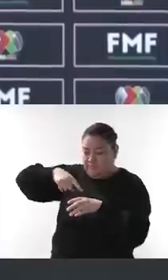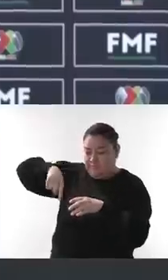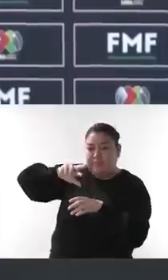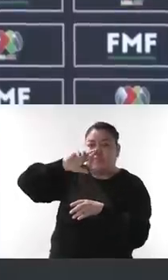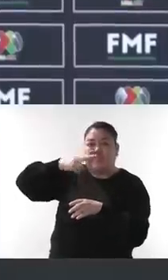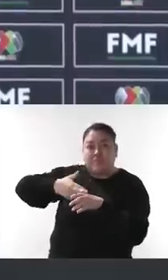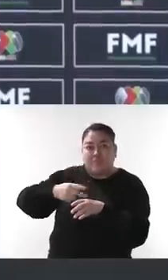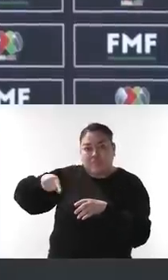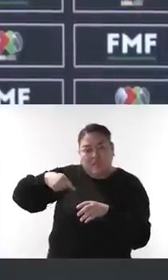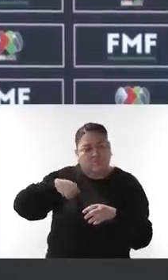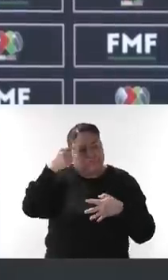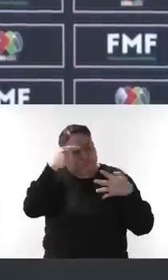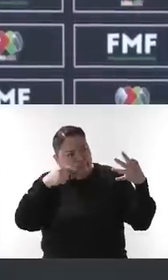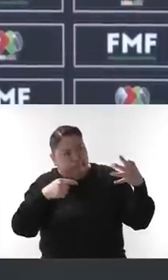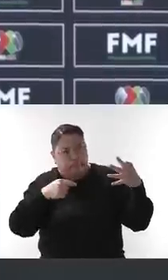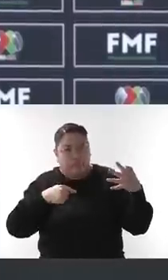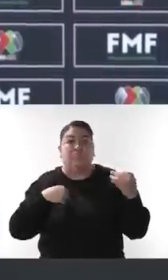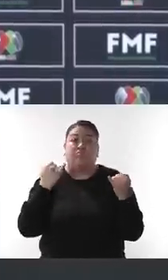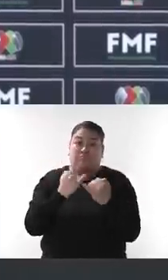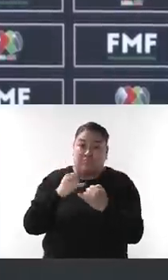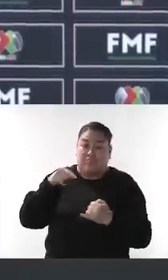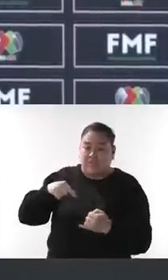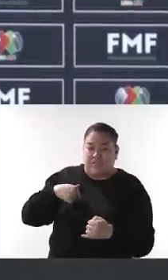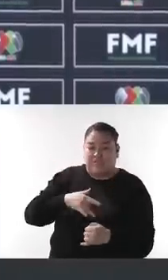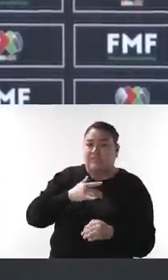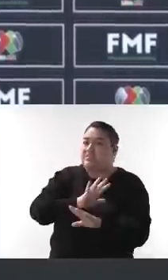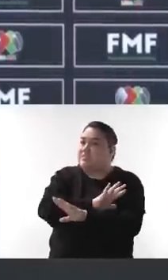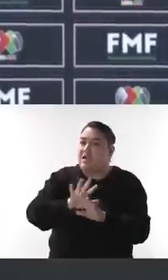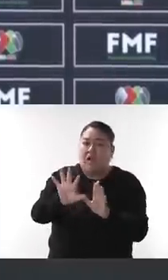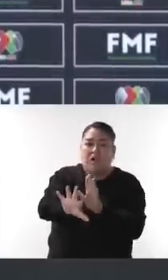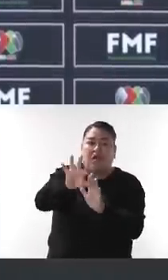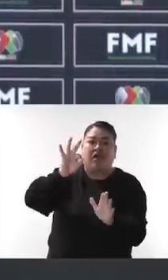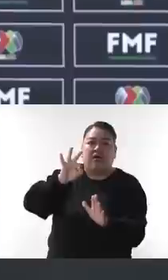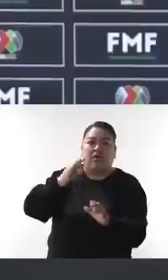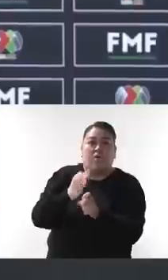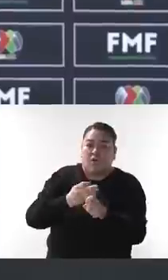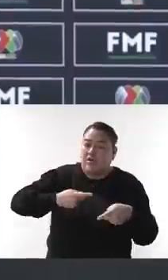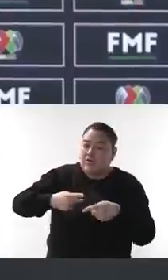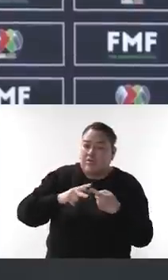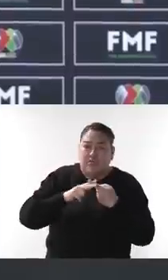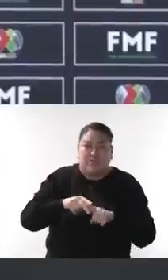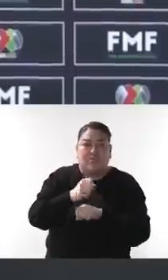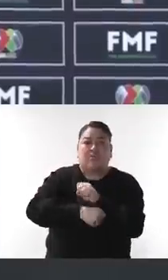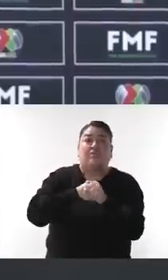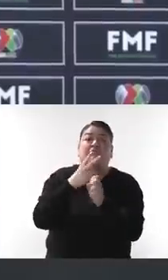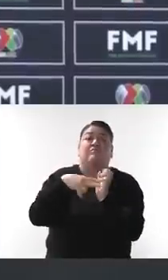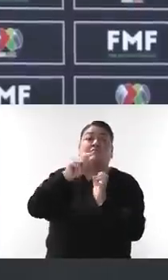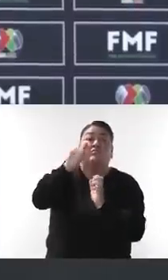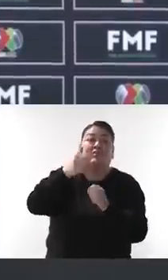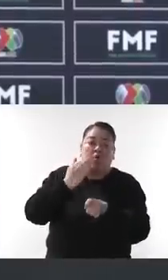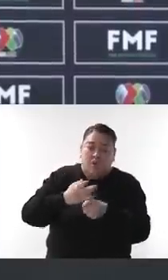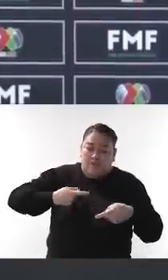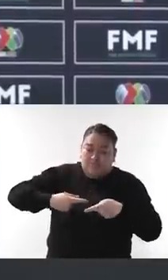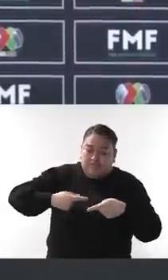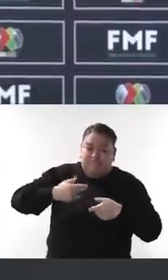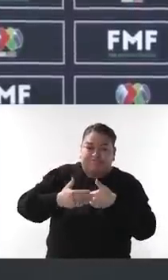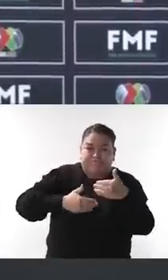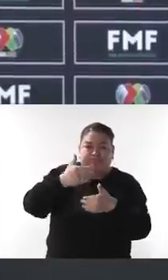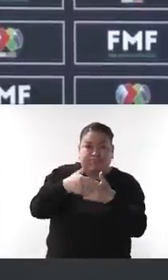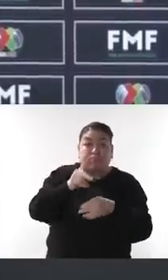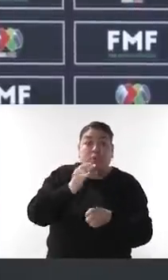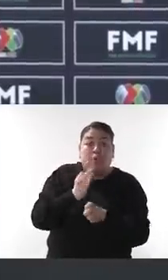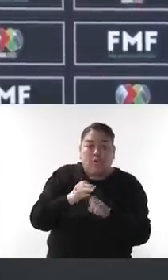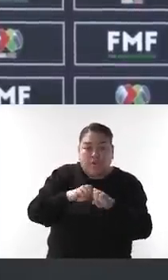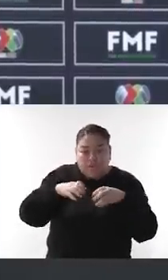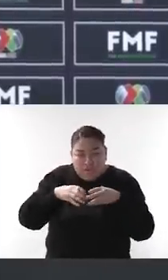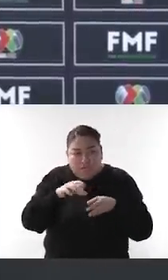le está exigiendo al señor Ares, de poder ya tener la visión hacia el 2026, y con ese sentido es que se está llevando a cabo